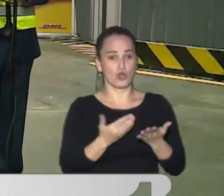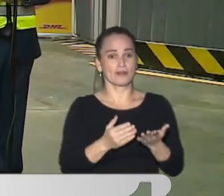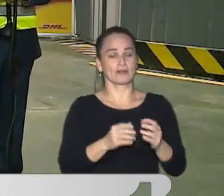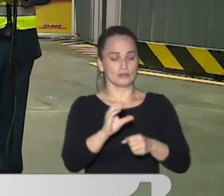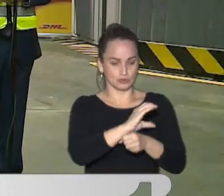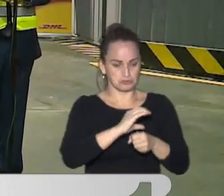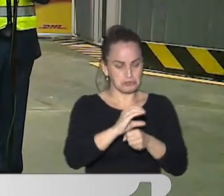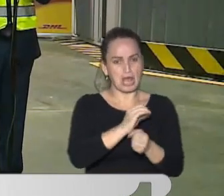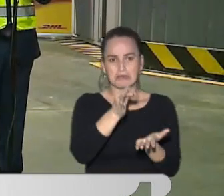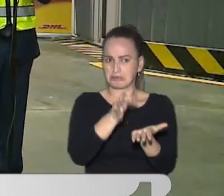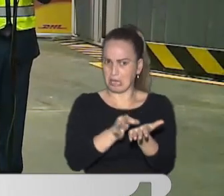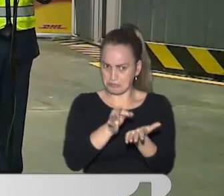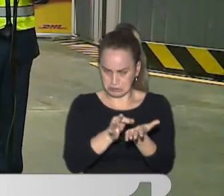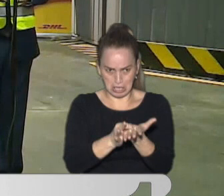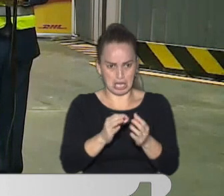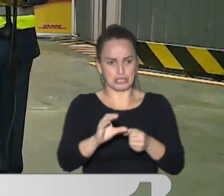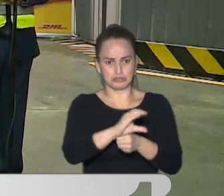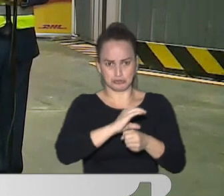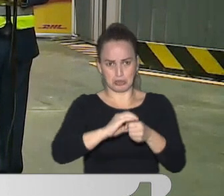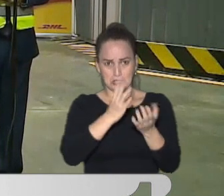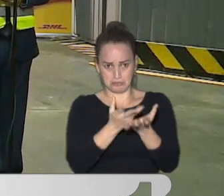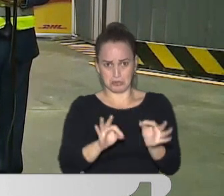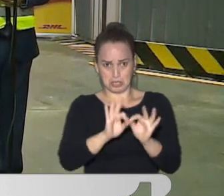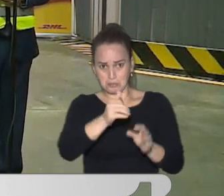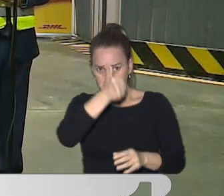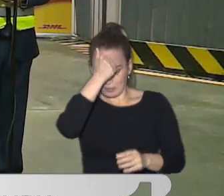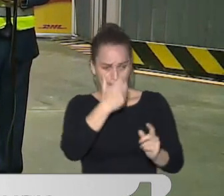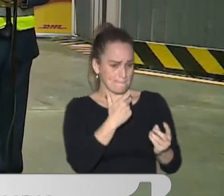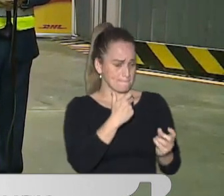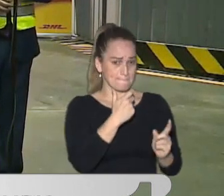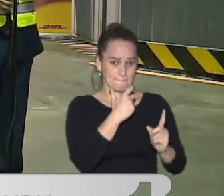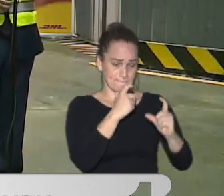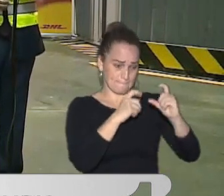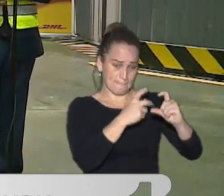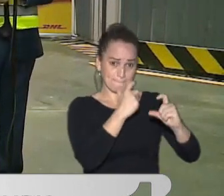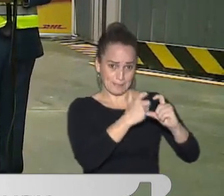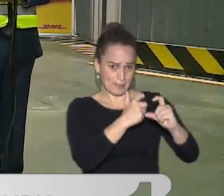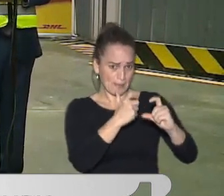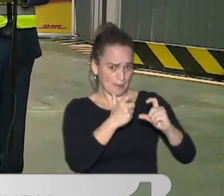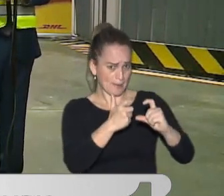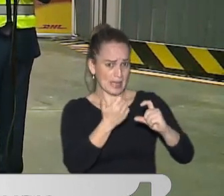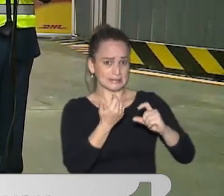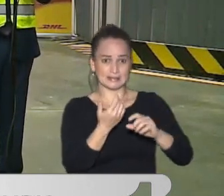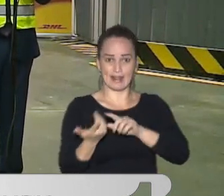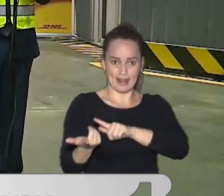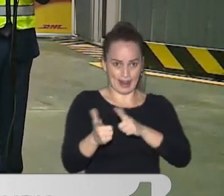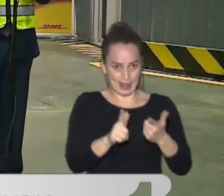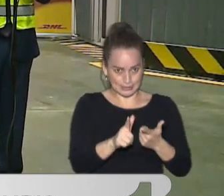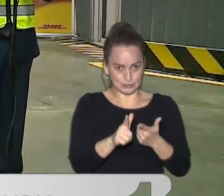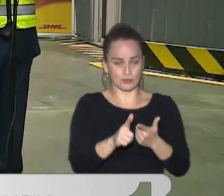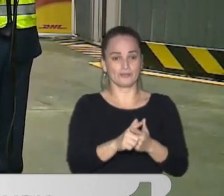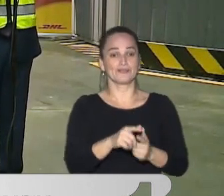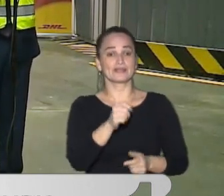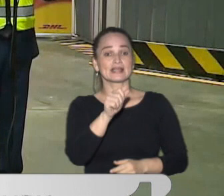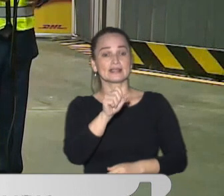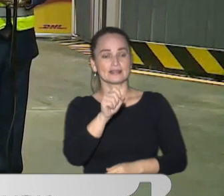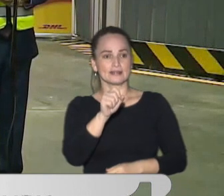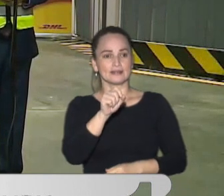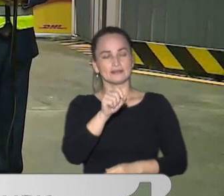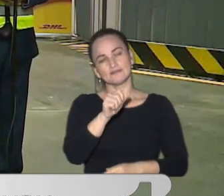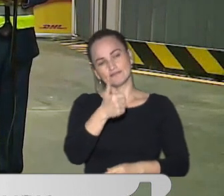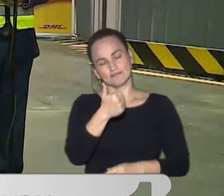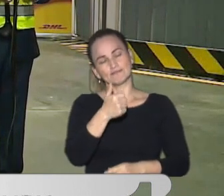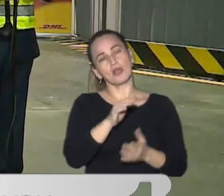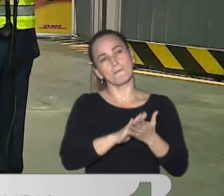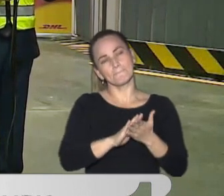capitales y áreas metropolitanas y zonas que tienen disposición de ultracongelación para la vacuna Pfizer, 100.000 dosis que